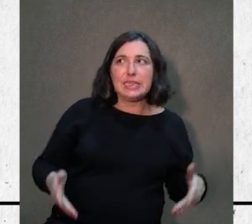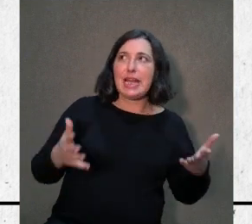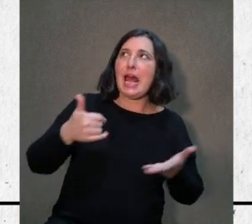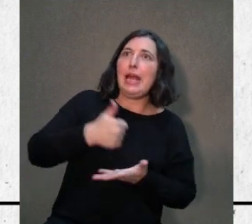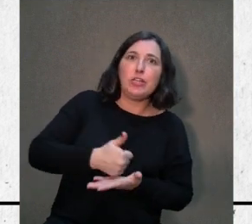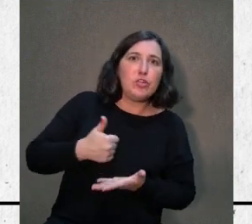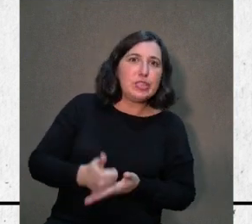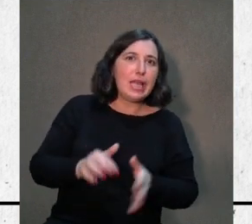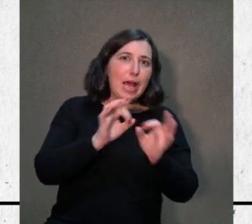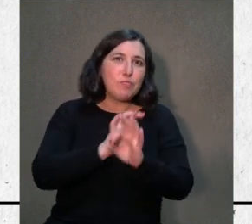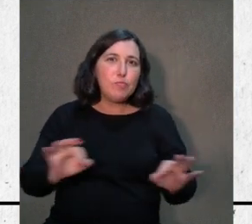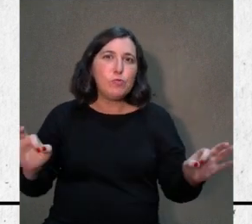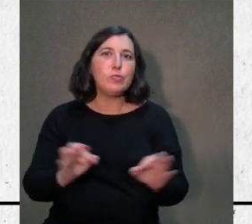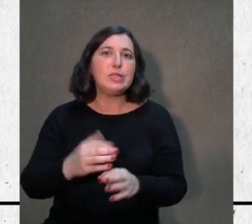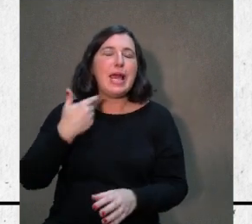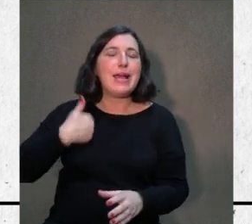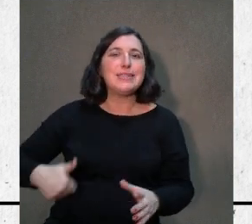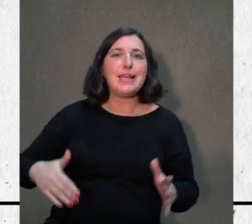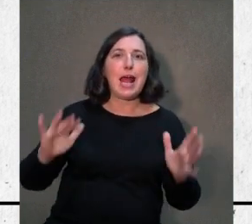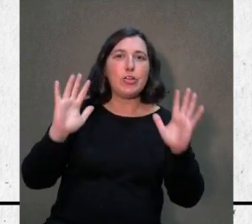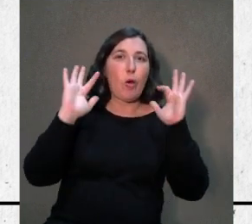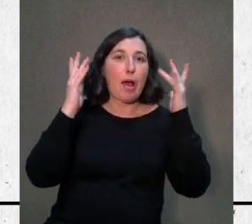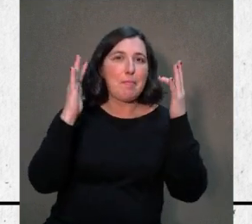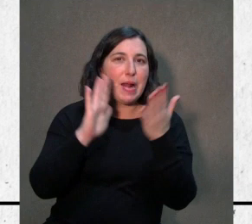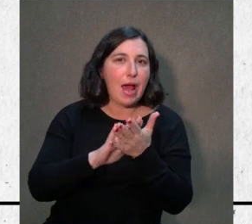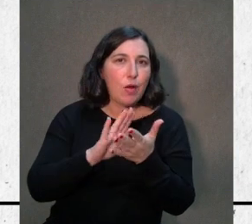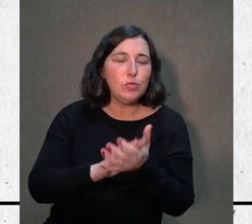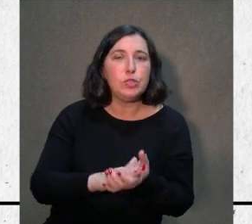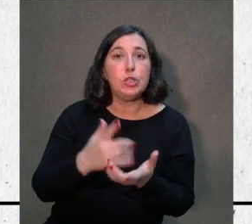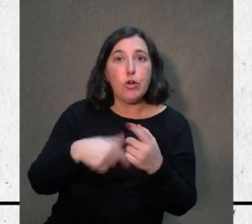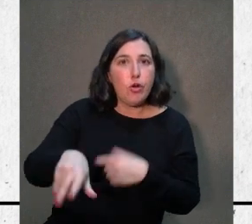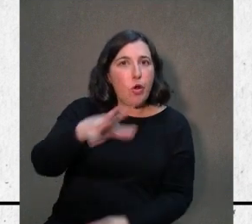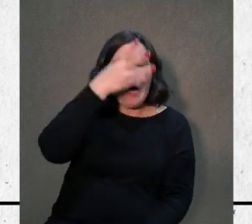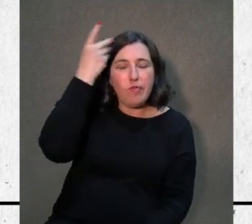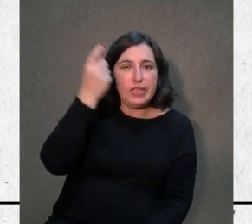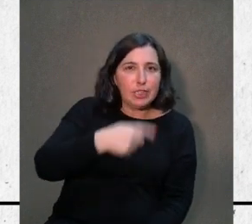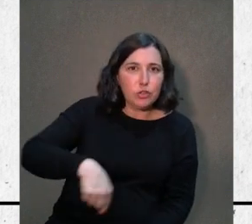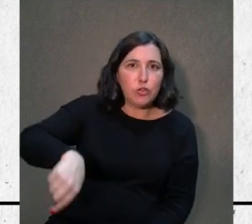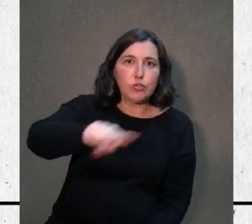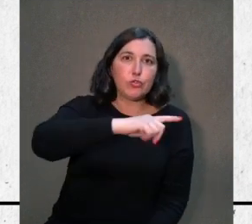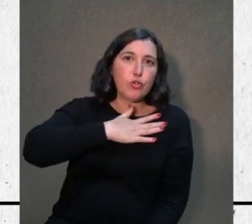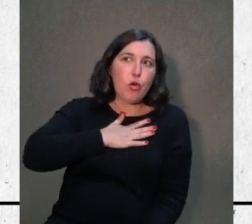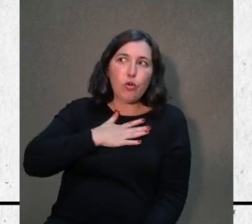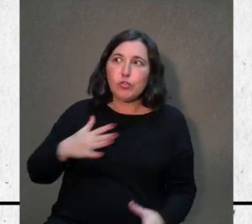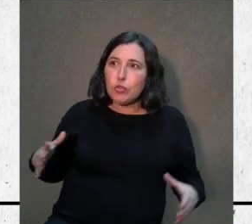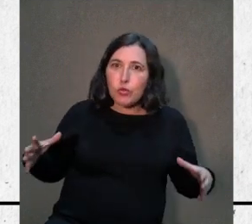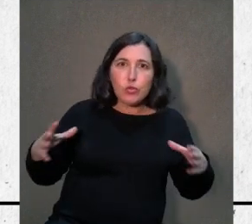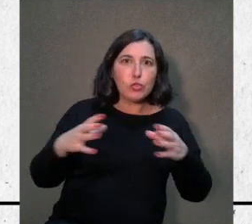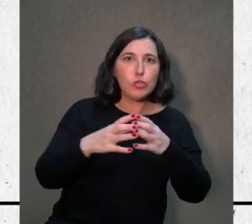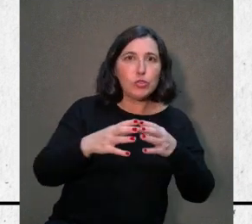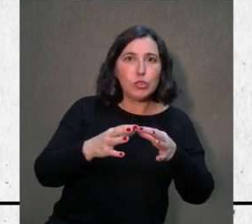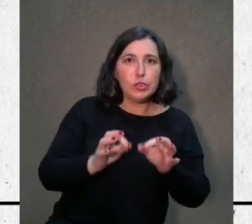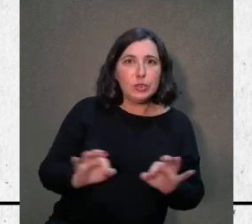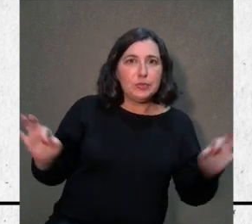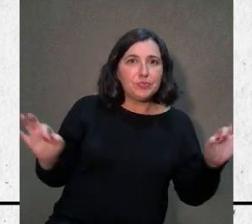extraño muchísimo estar ahí tocando, el aplauso. No se olviden que nosotros como emisores, como